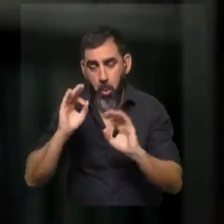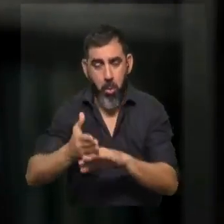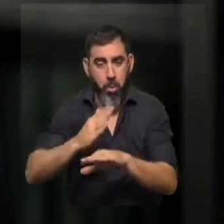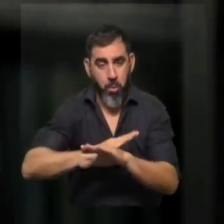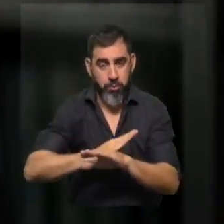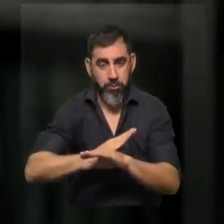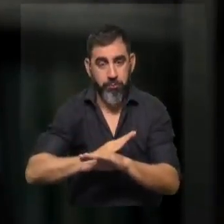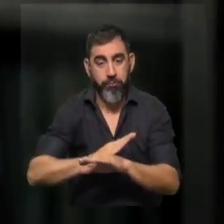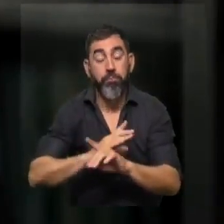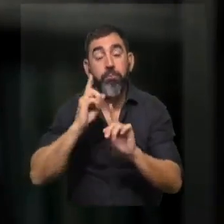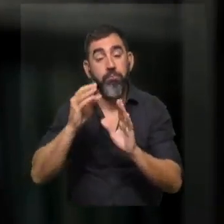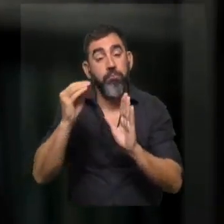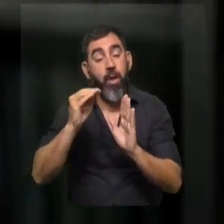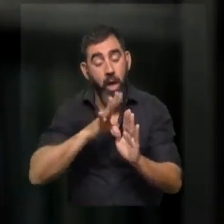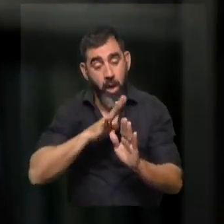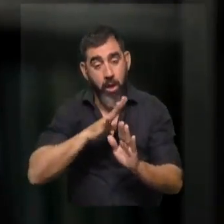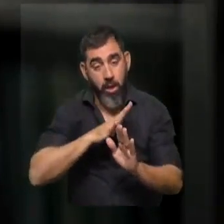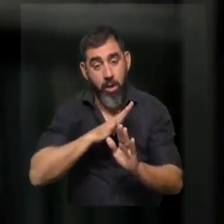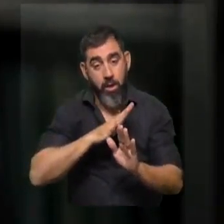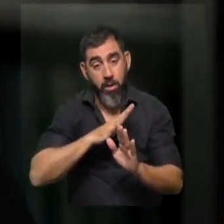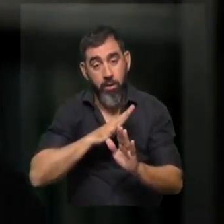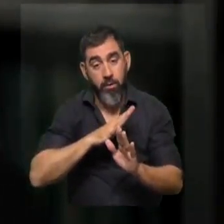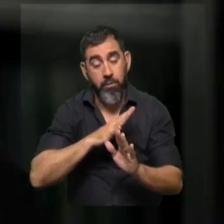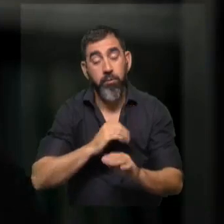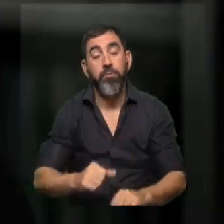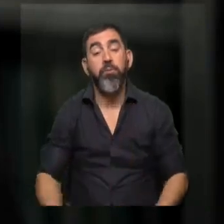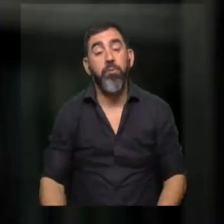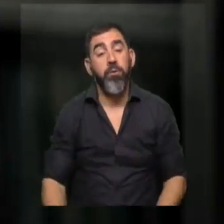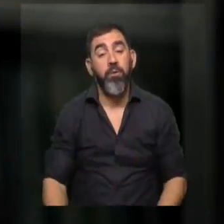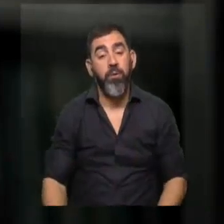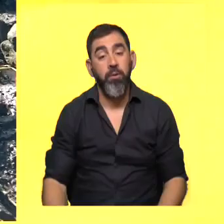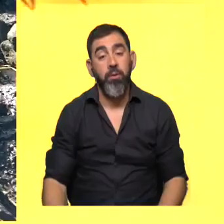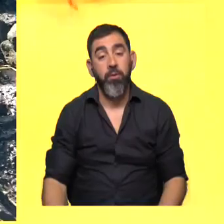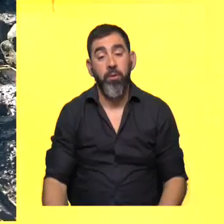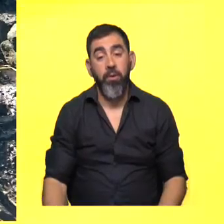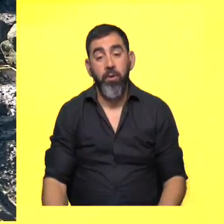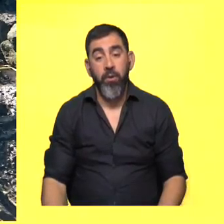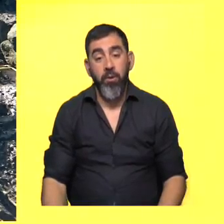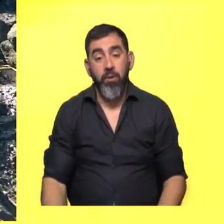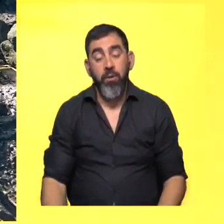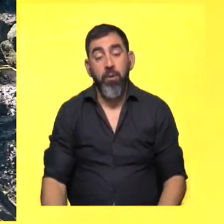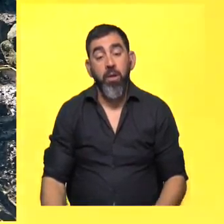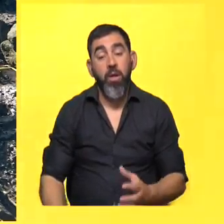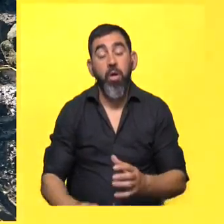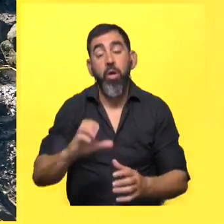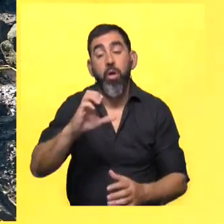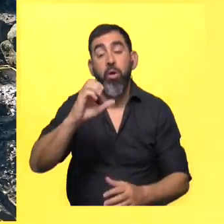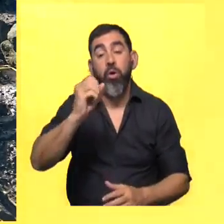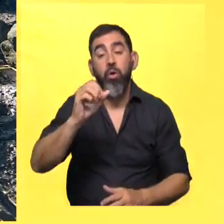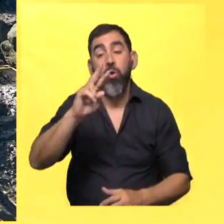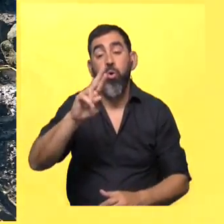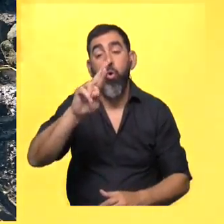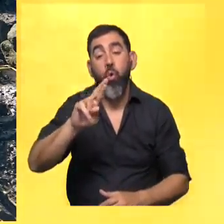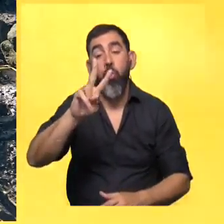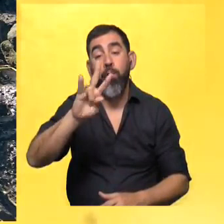Y registramos además una población, por lo menos estable en el tiempo que vamos estudiando ahora, de una especie de corvina de agua dulce, de gran